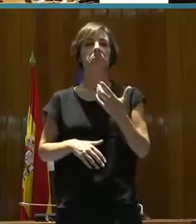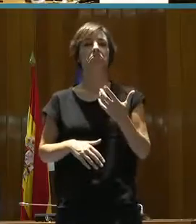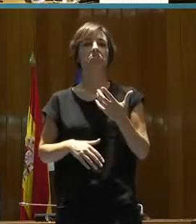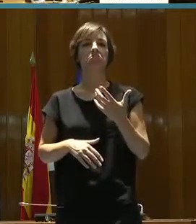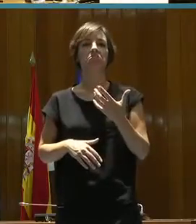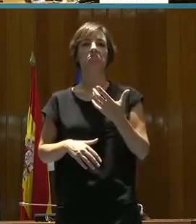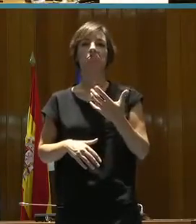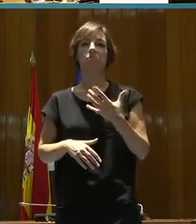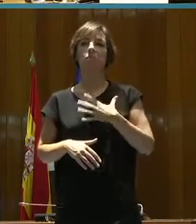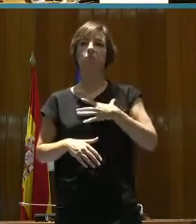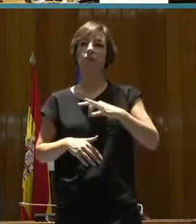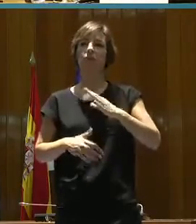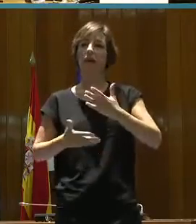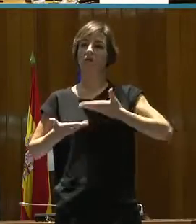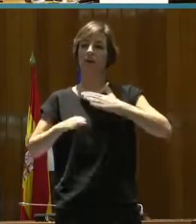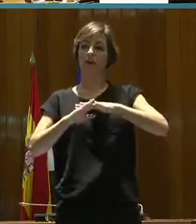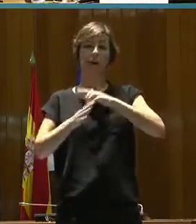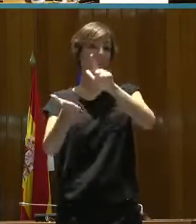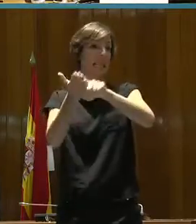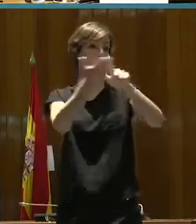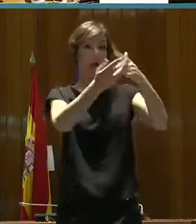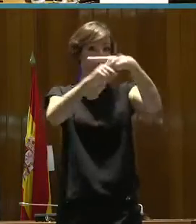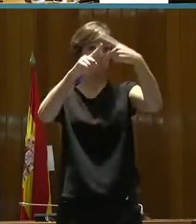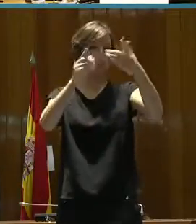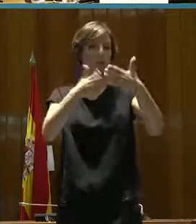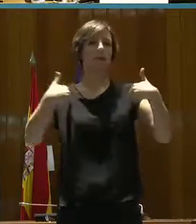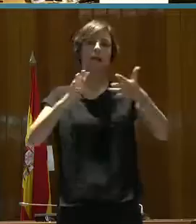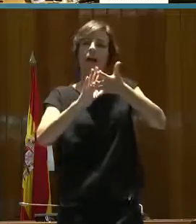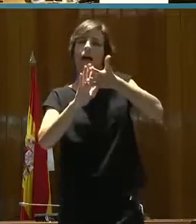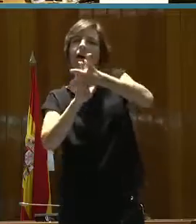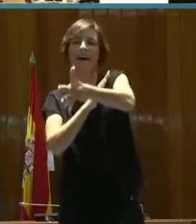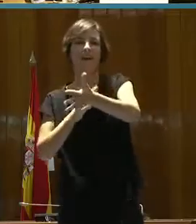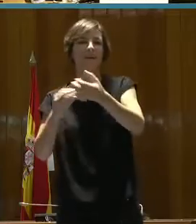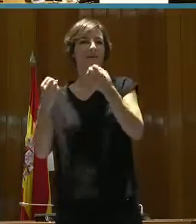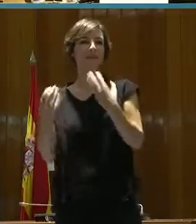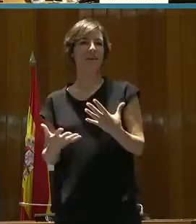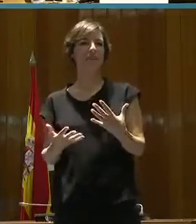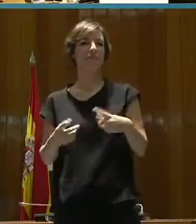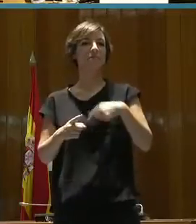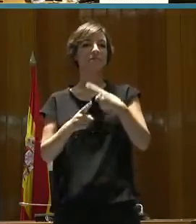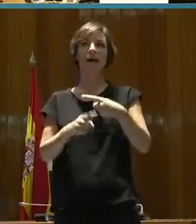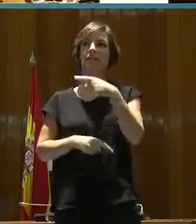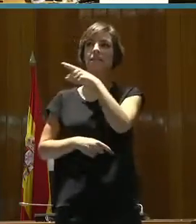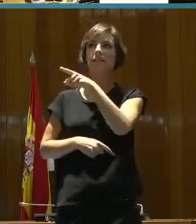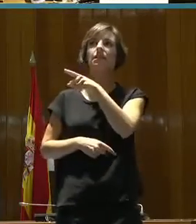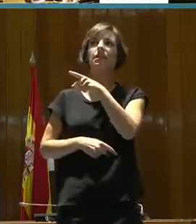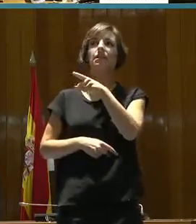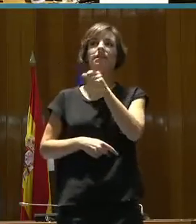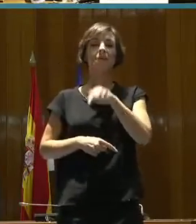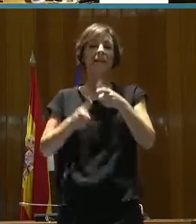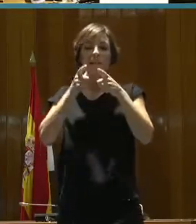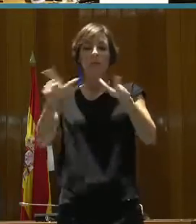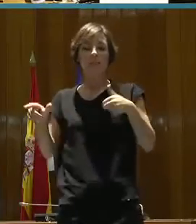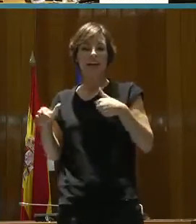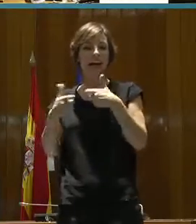solo enriquecer la descripción de una lengua, sino también promover este campo o subdominio de la